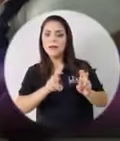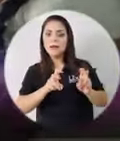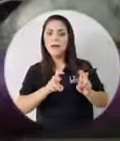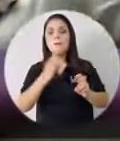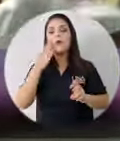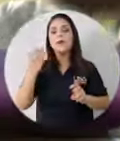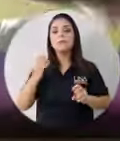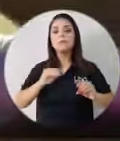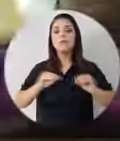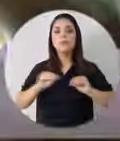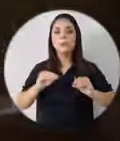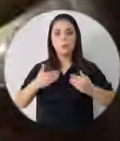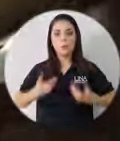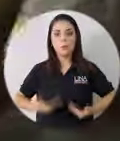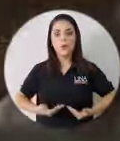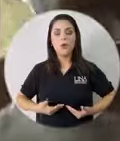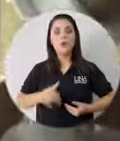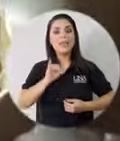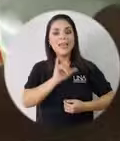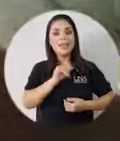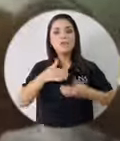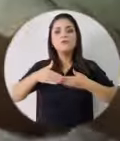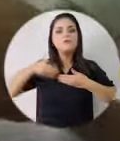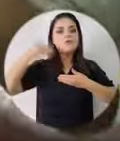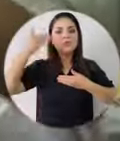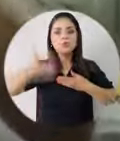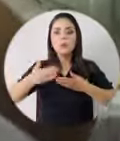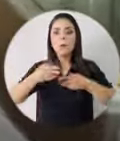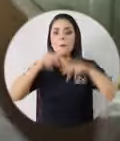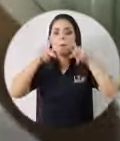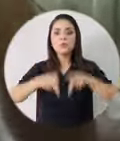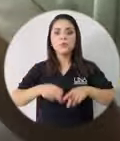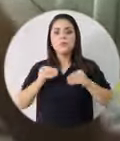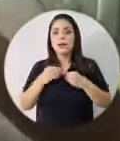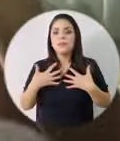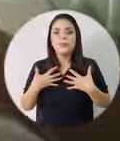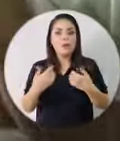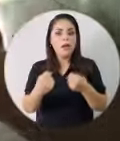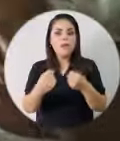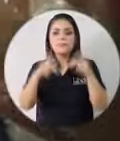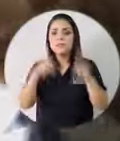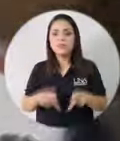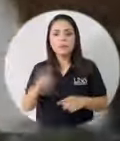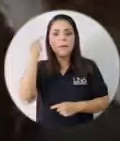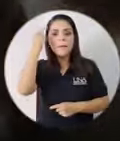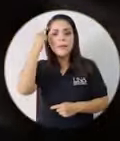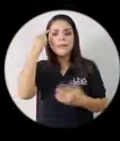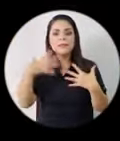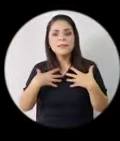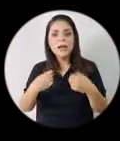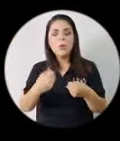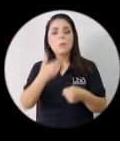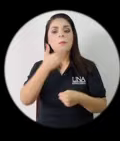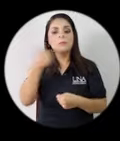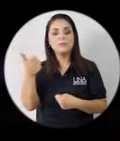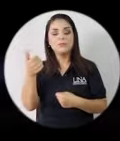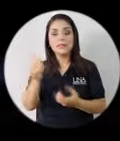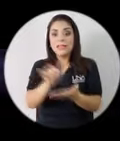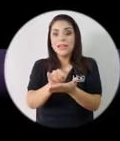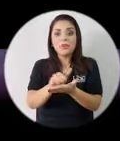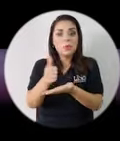eje transversal que es el movimiento humano, que después nos va a llevar a personas más saludables, personas con una salud mental mejor.